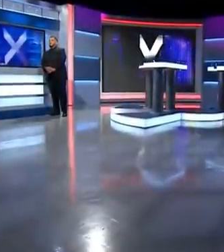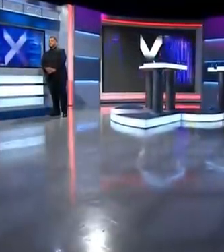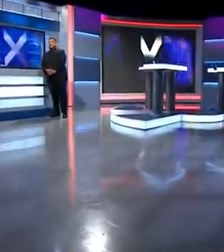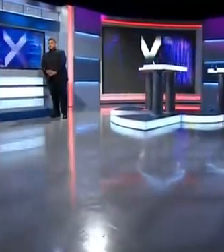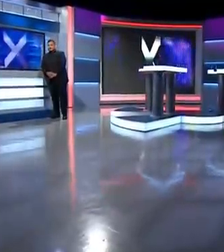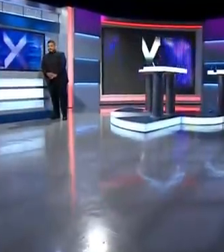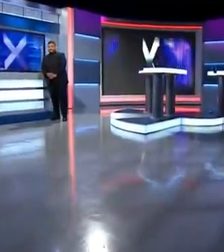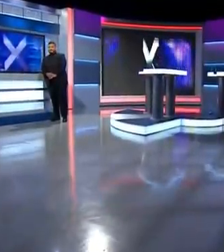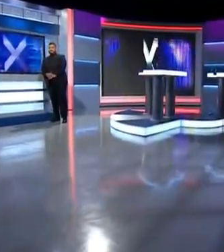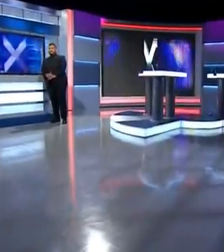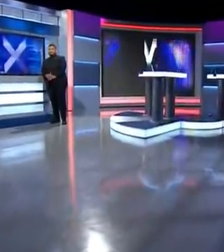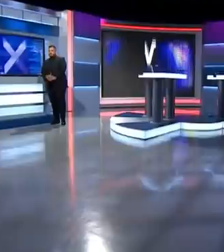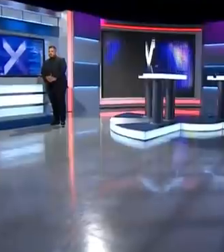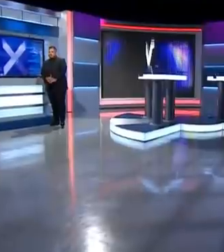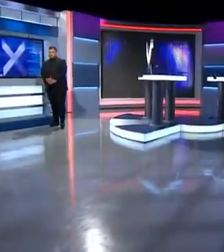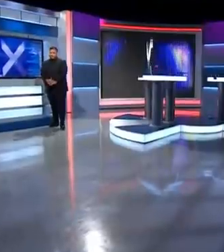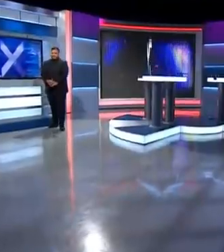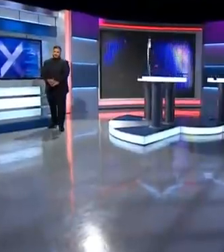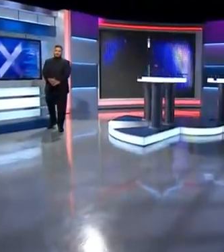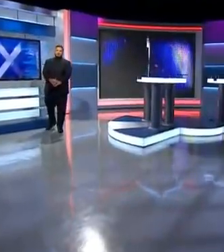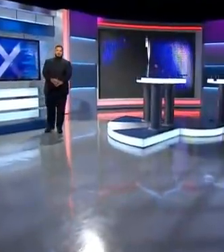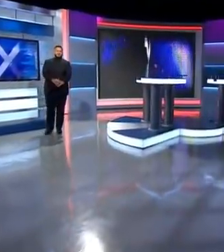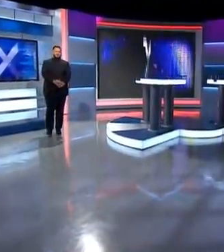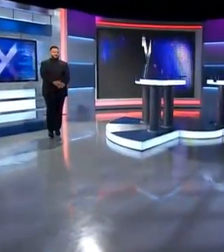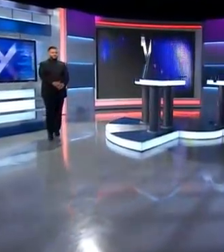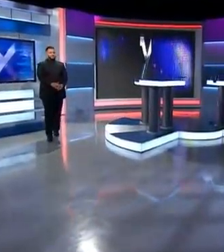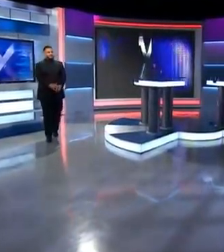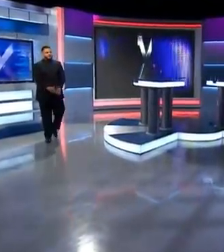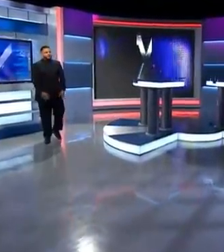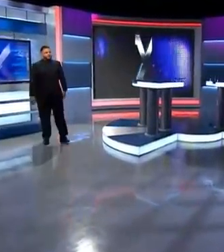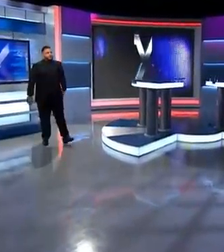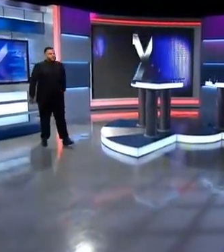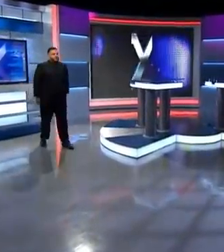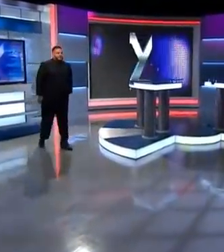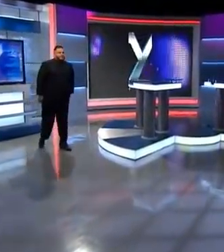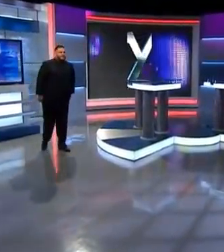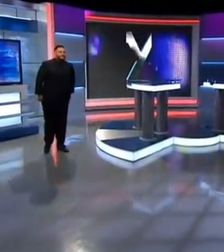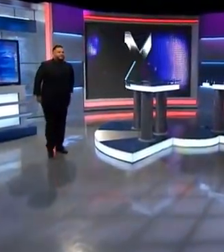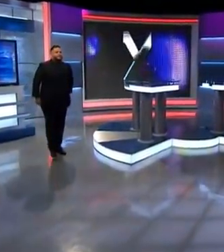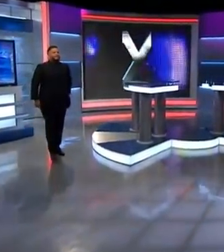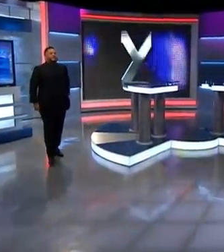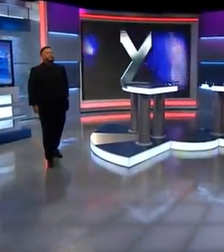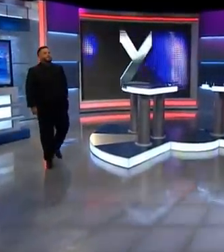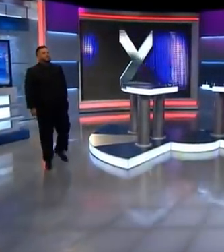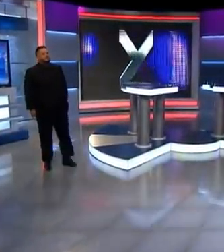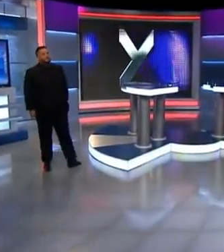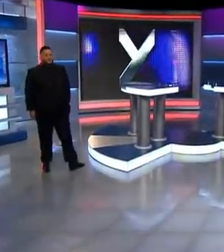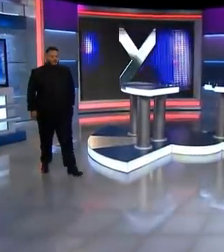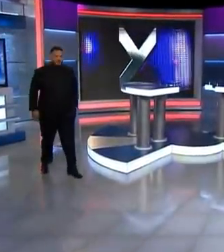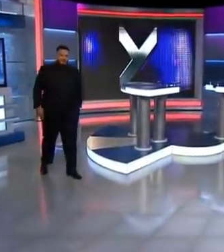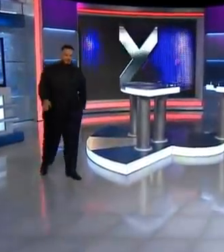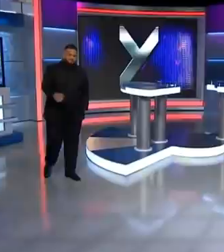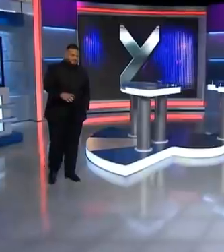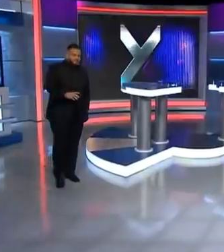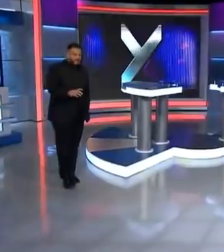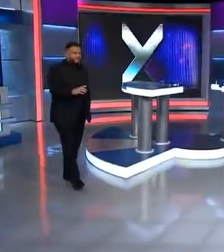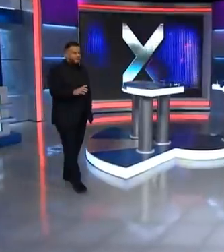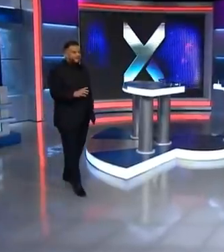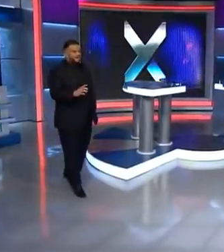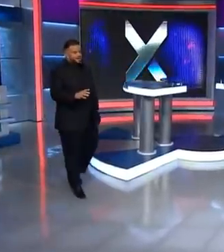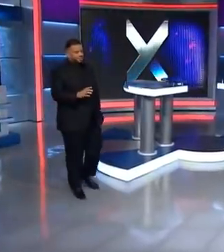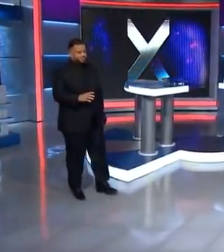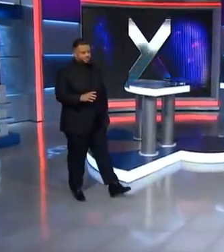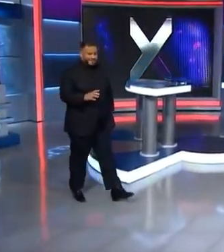Sobre las largas filas para reclamar los beneficios de desempleo a causa de la pandemia,